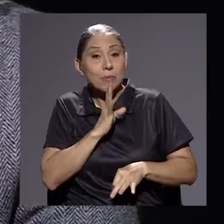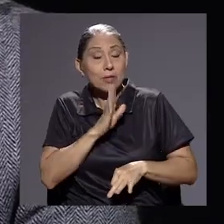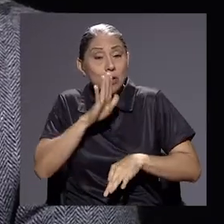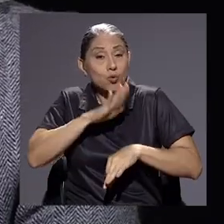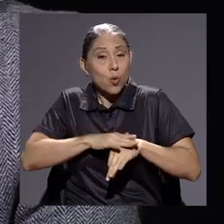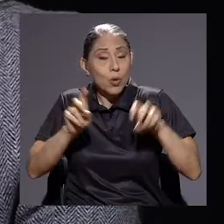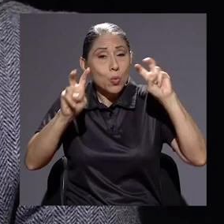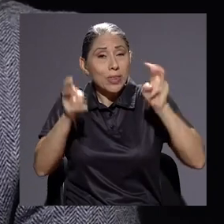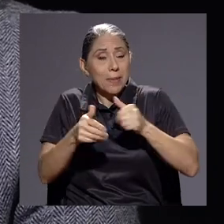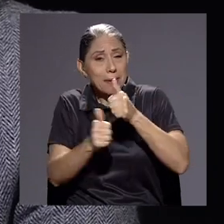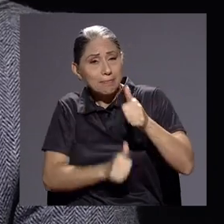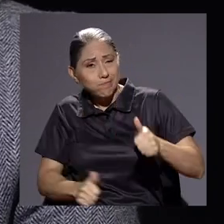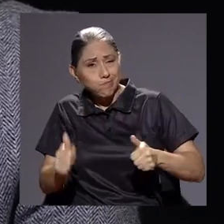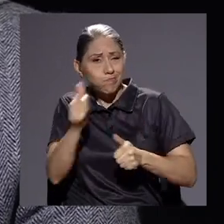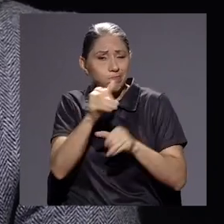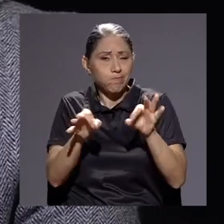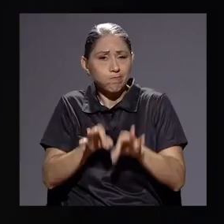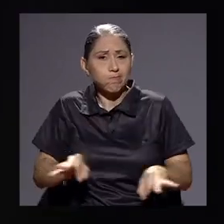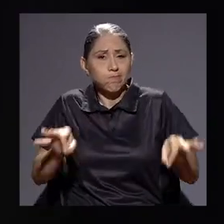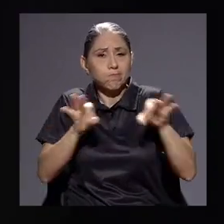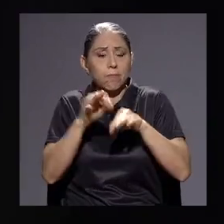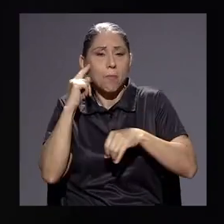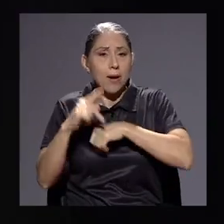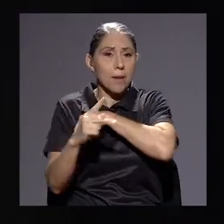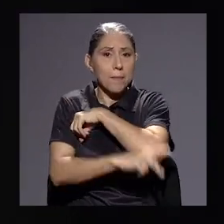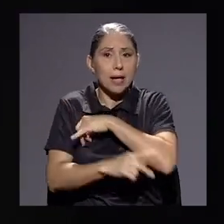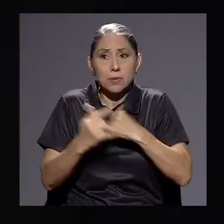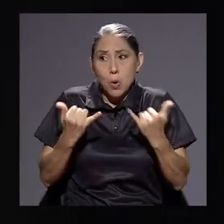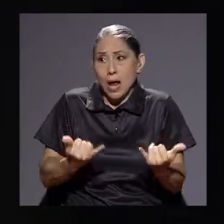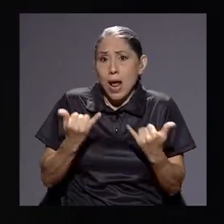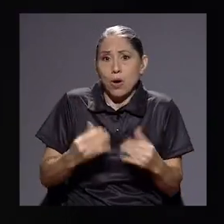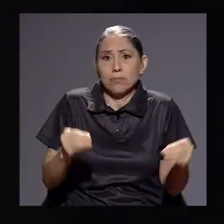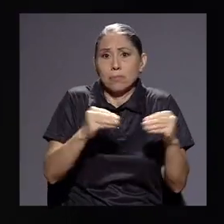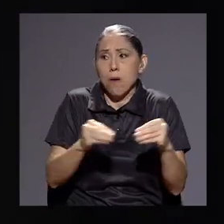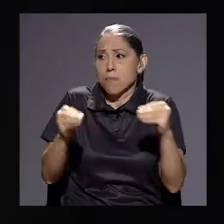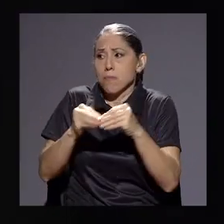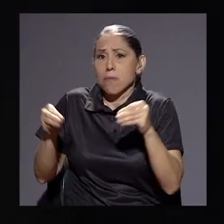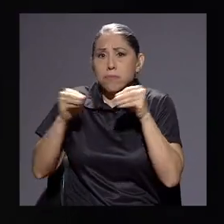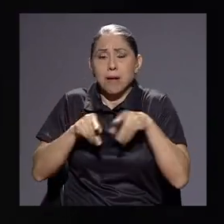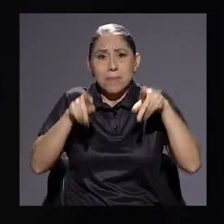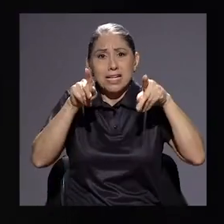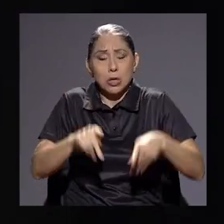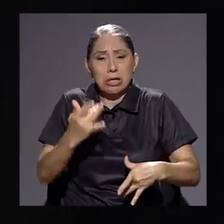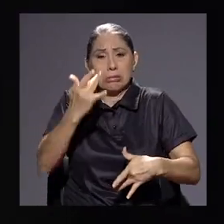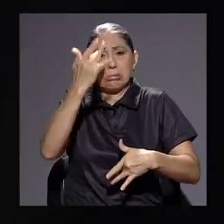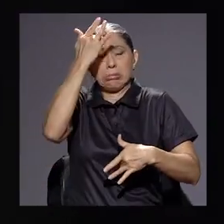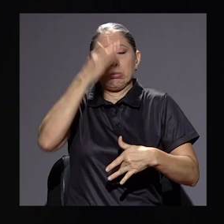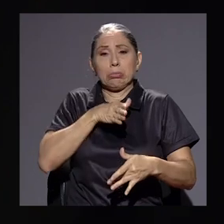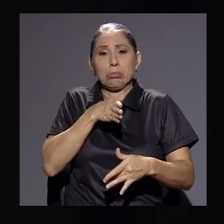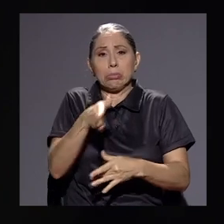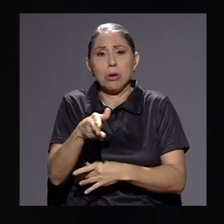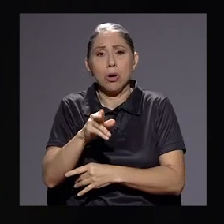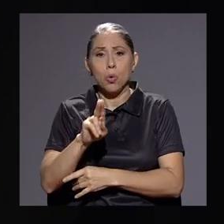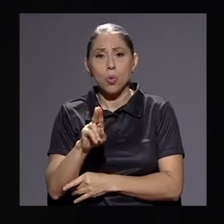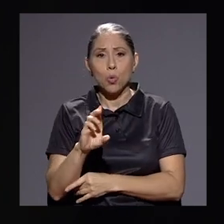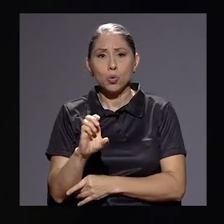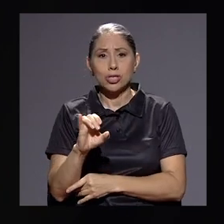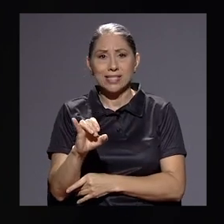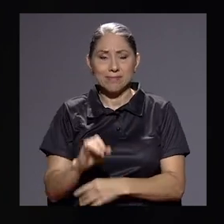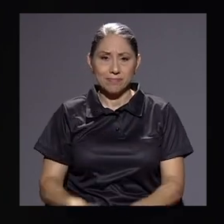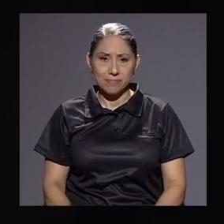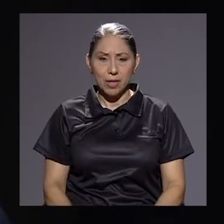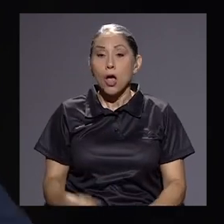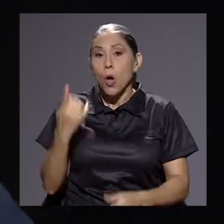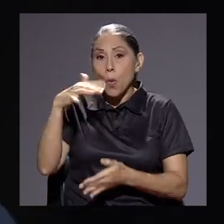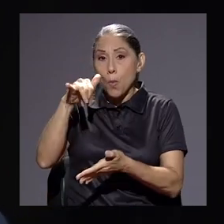tema prioritario para el país con el gran aumento de porcentaje de personas que están llegando a unidades de cuidados intensivos. Por